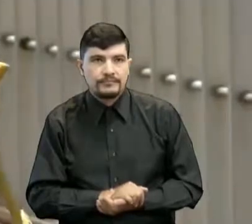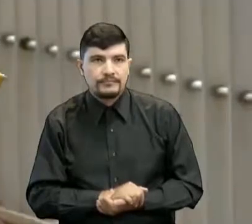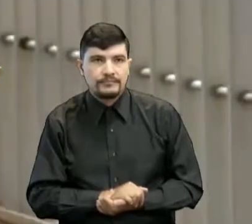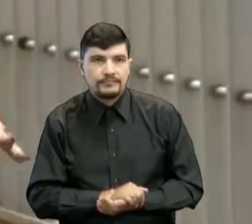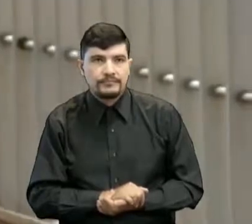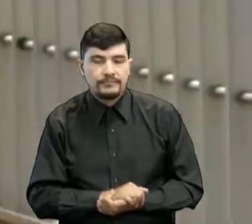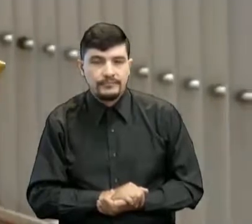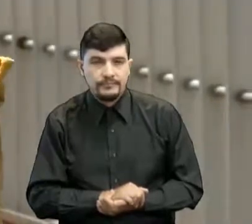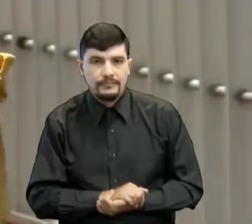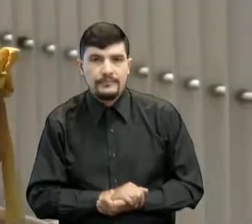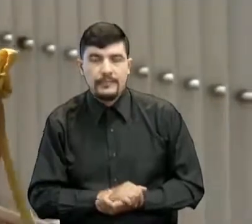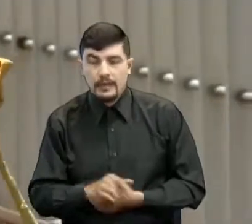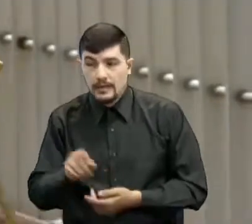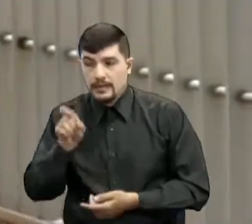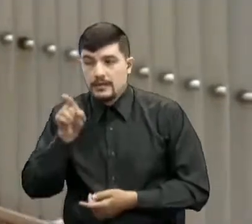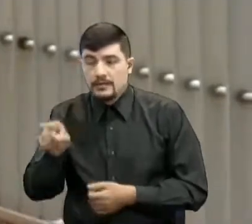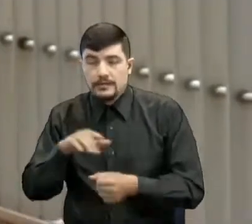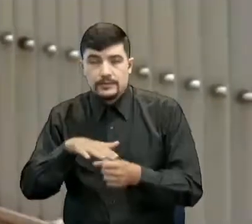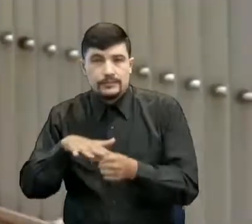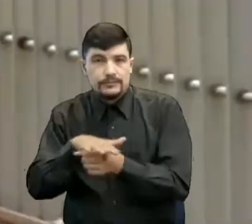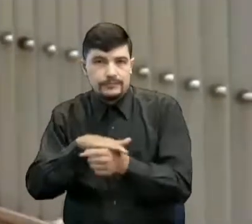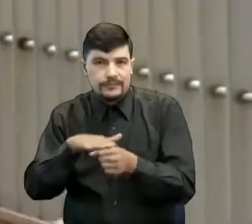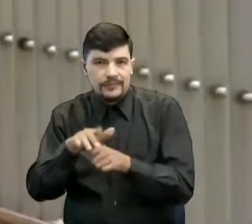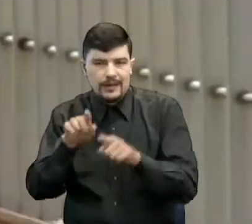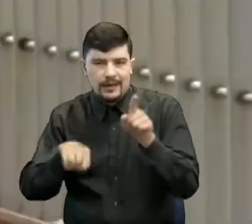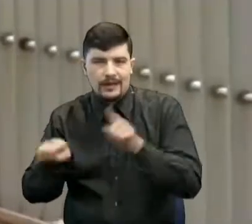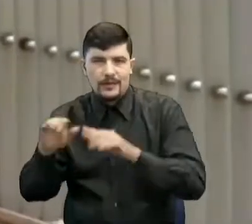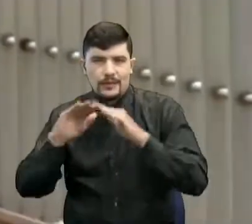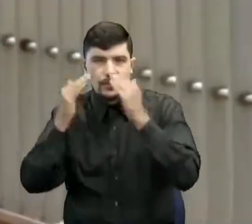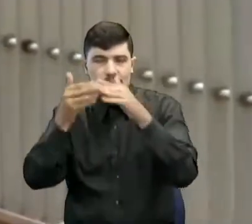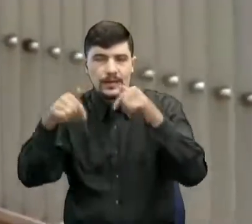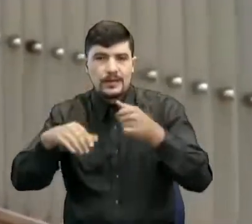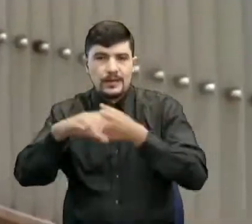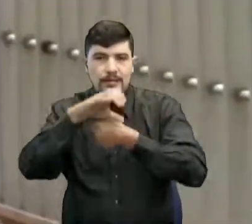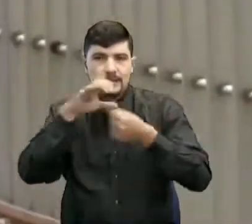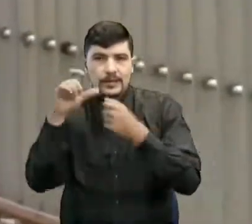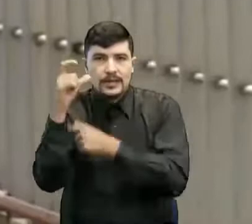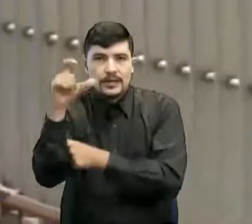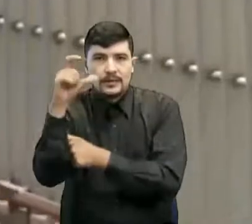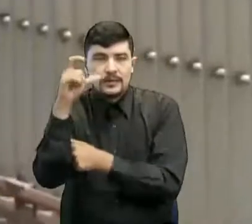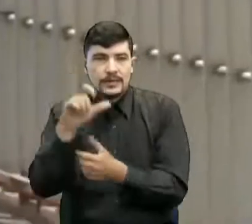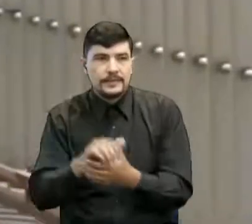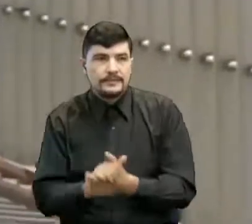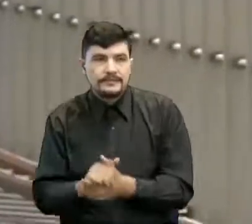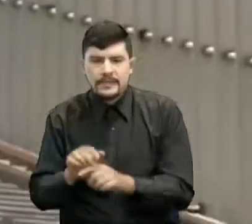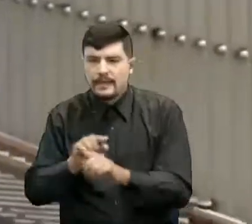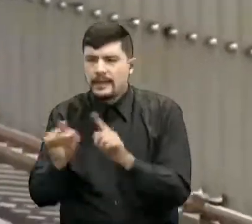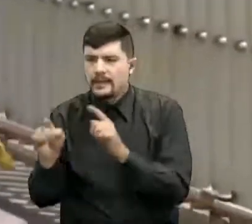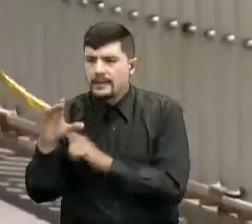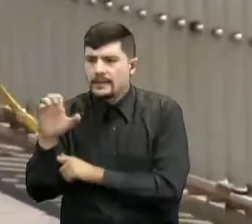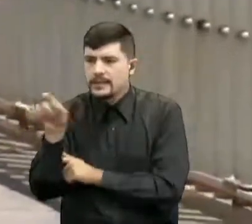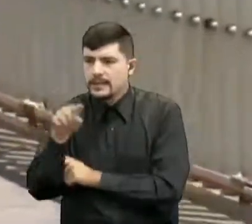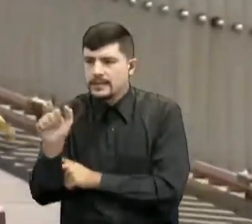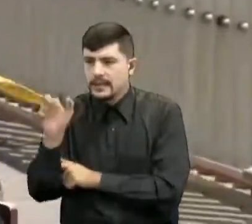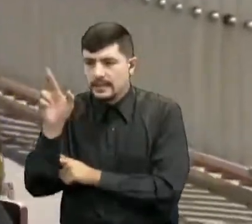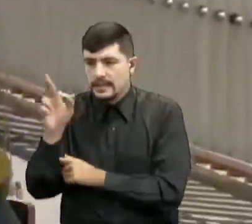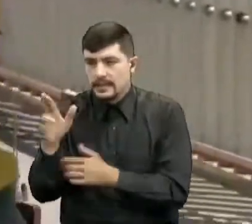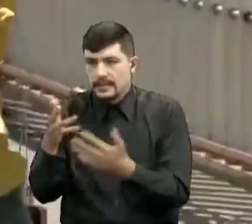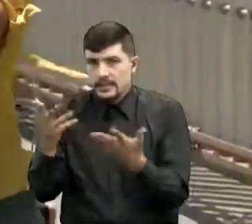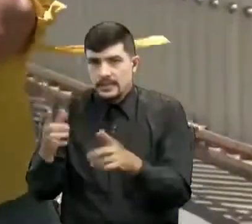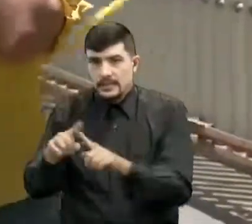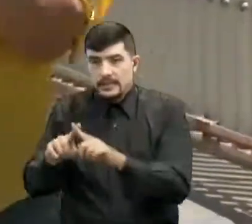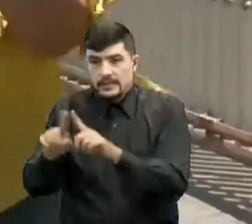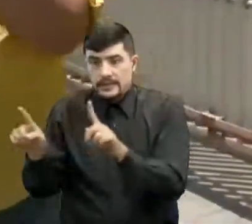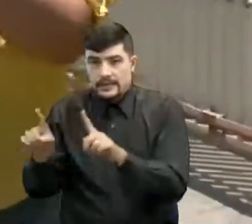Pues esa es la situación de algunos colegios aquí en la ciudad de Cúcuta, pero César, finalmente, no es diferente que